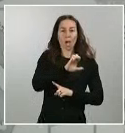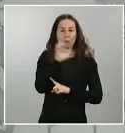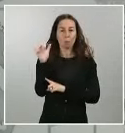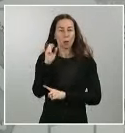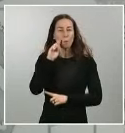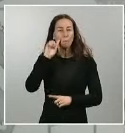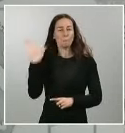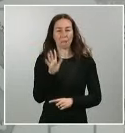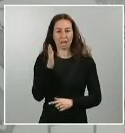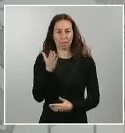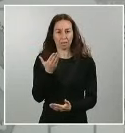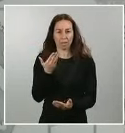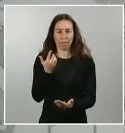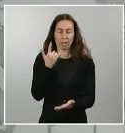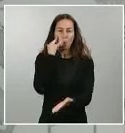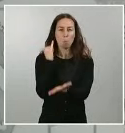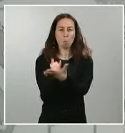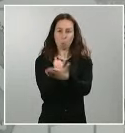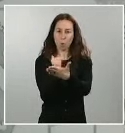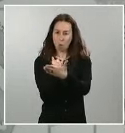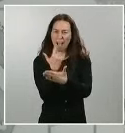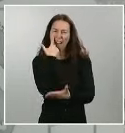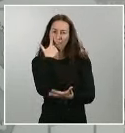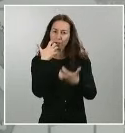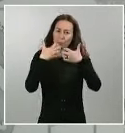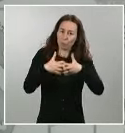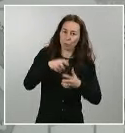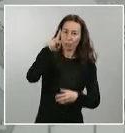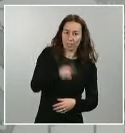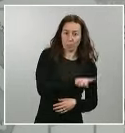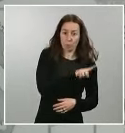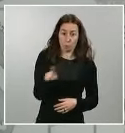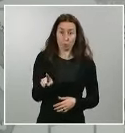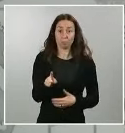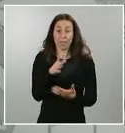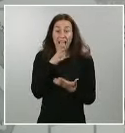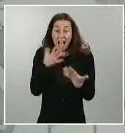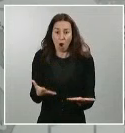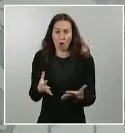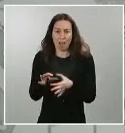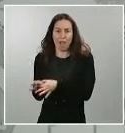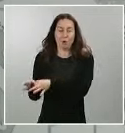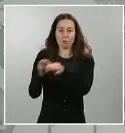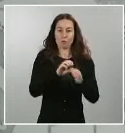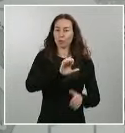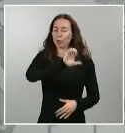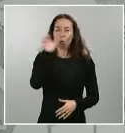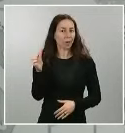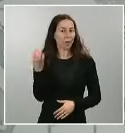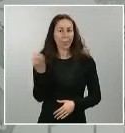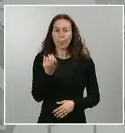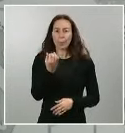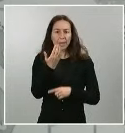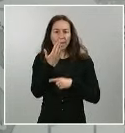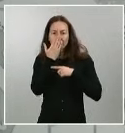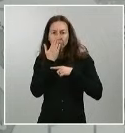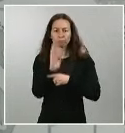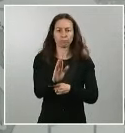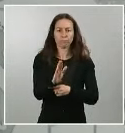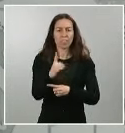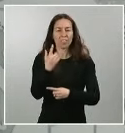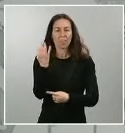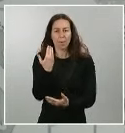desde su creación y la Unión Europea debe estar a la altura de la coyuntura de las circunstancias y no puede defraudar a